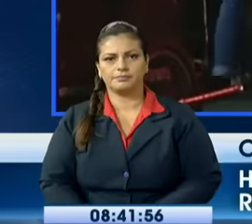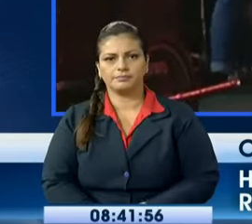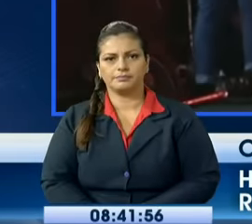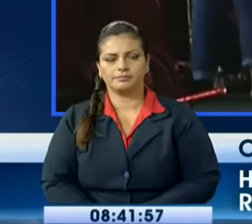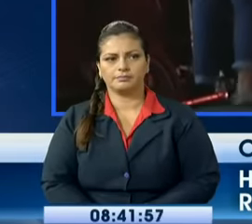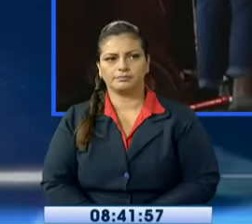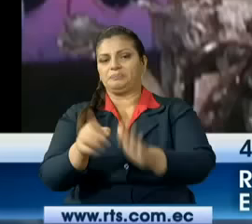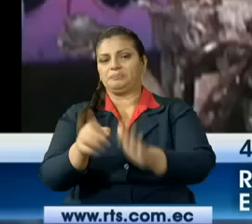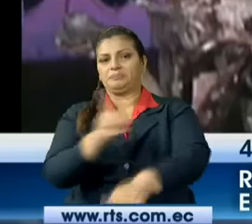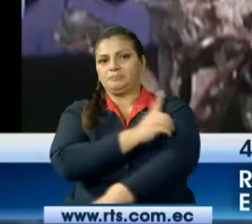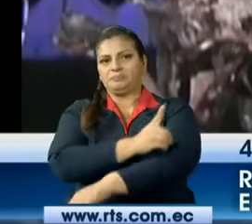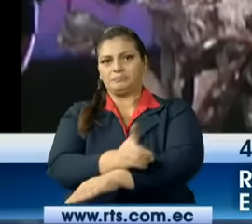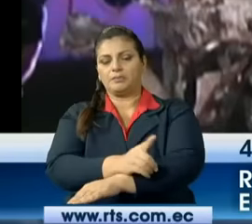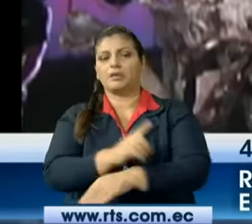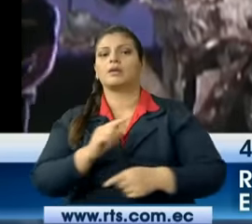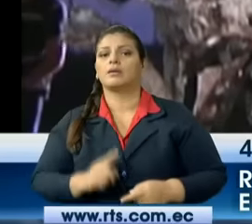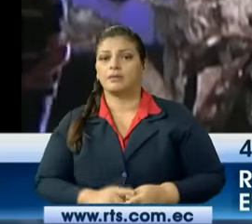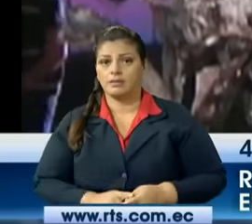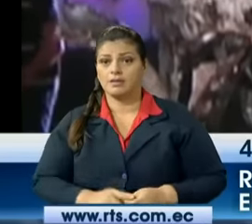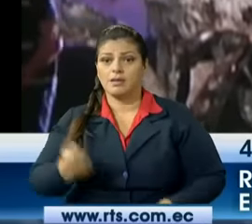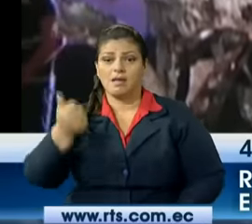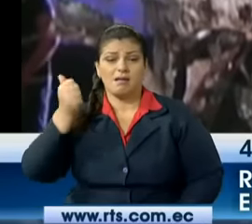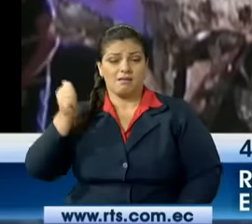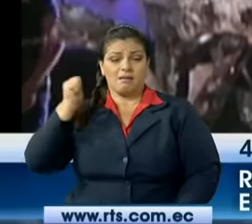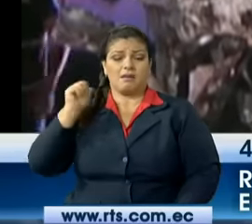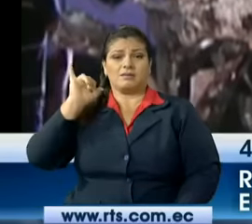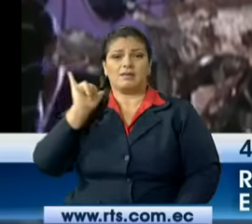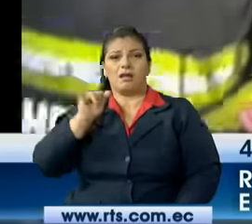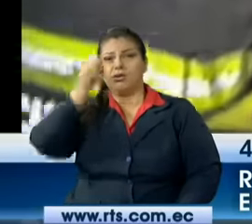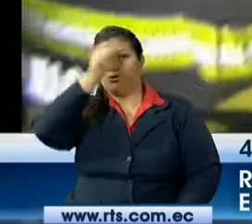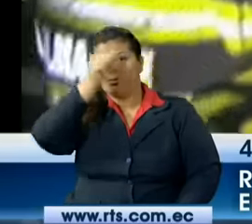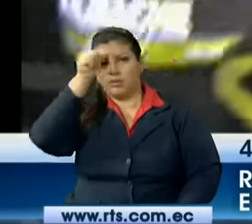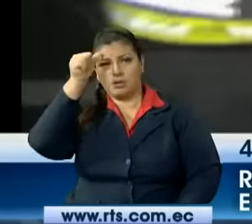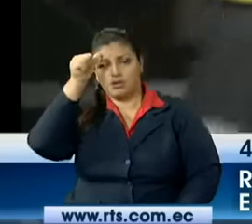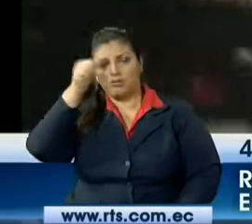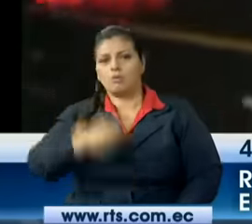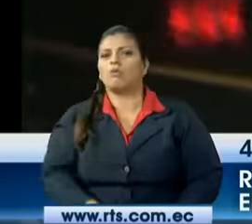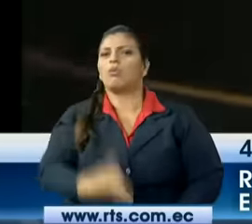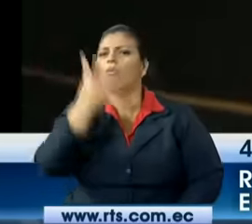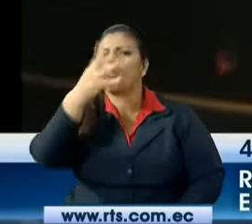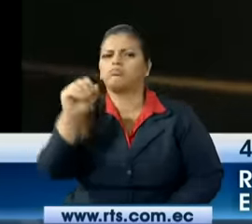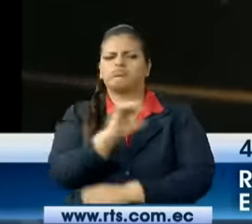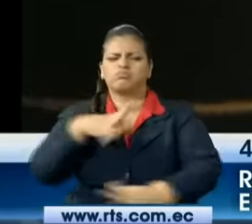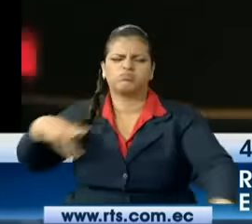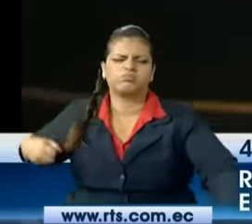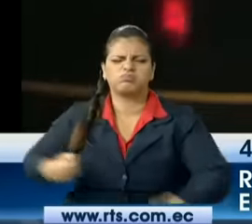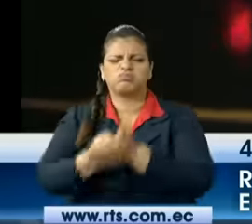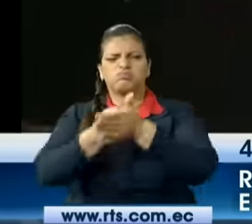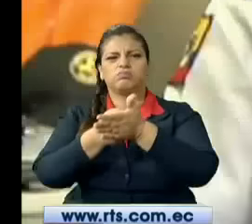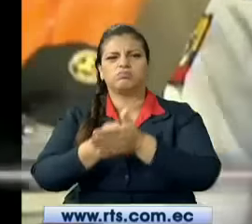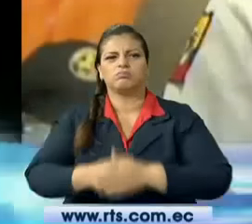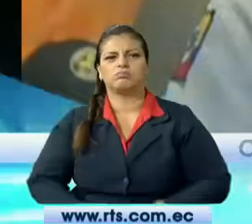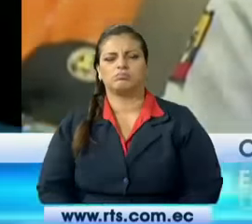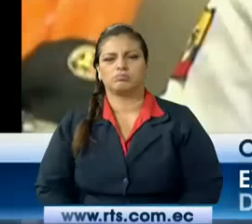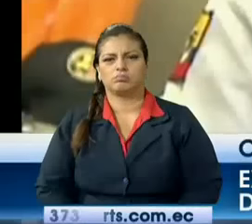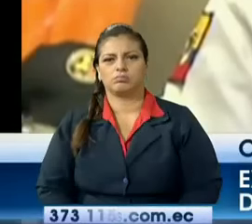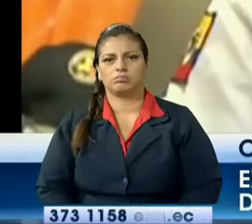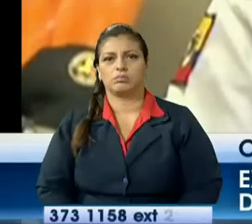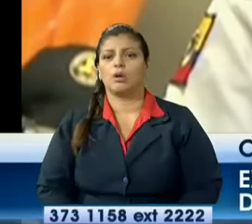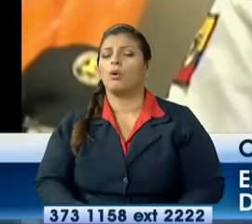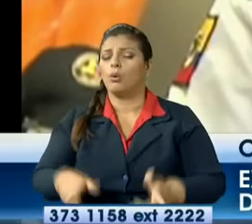los señores de la policía. Solamente durante el fin de semana se registraron 4 accidentes. La mayoría de ellos han sido de gravedad.